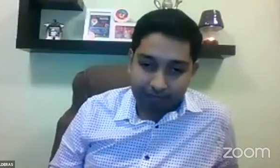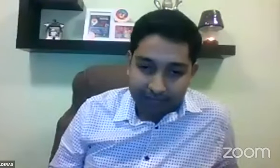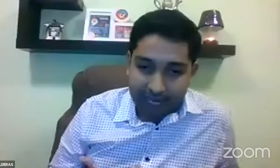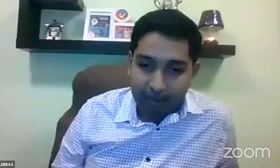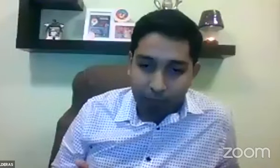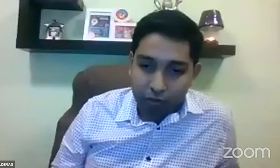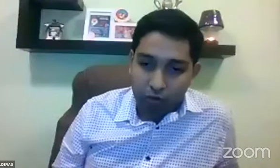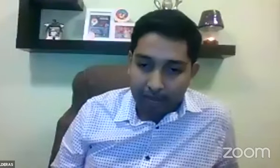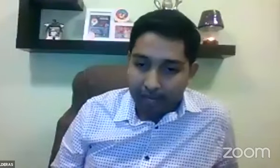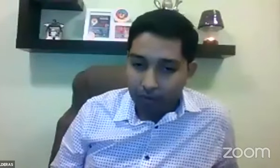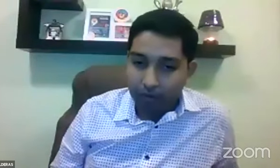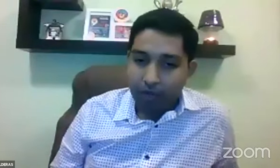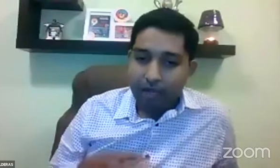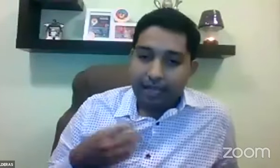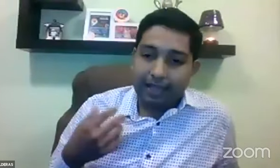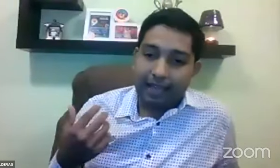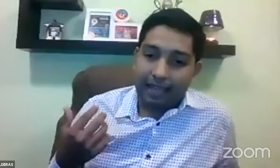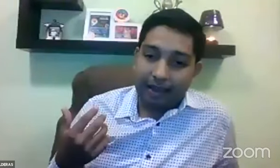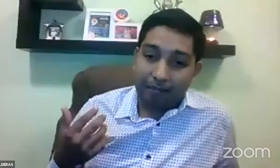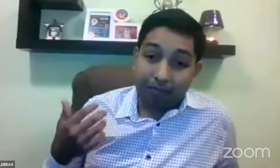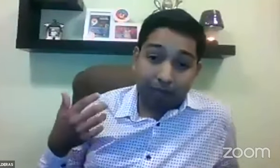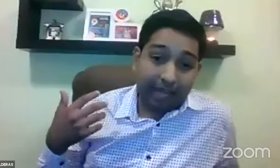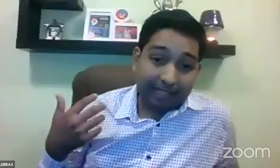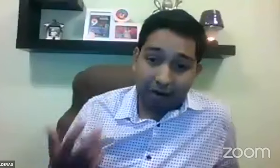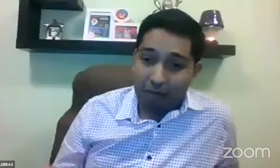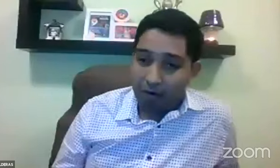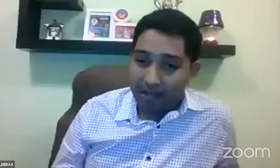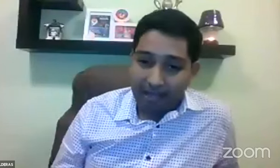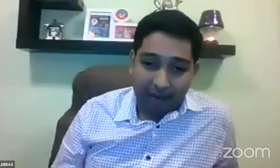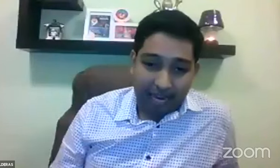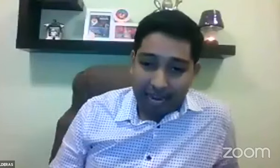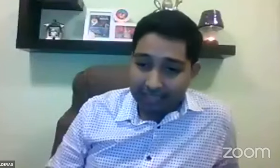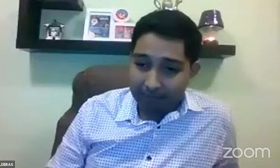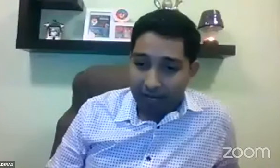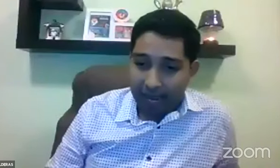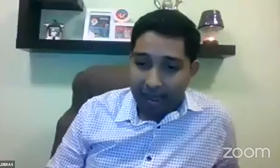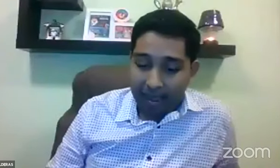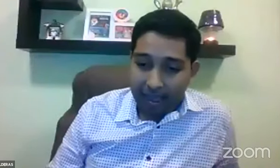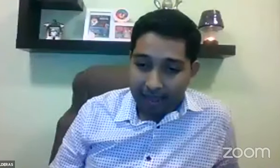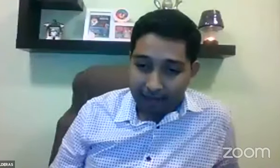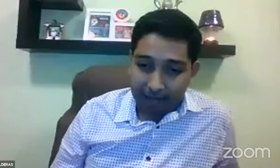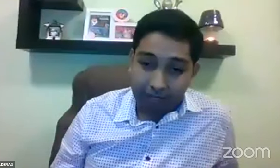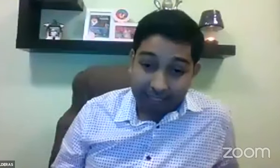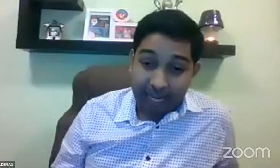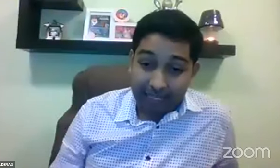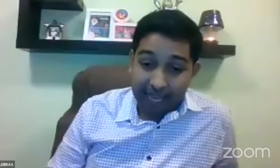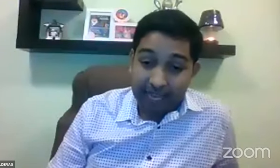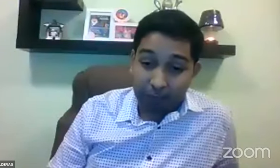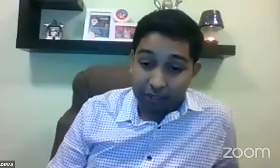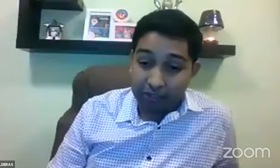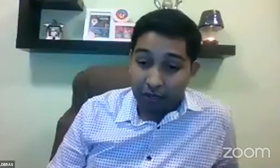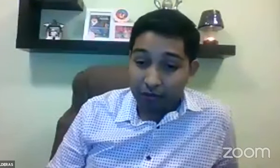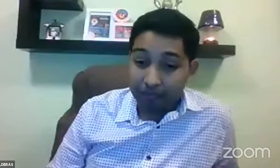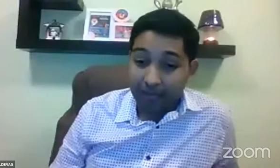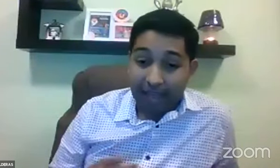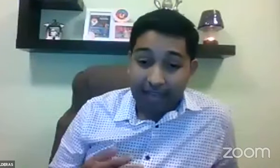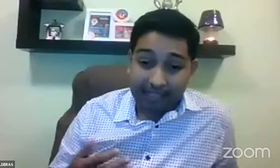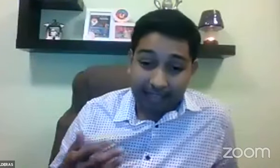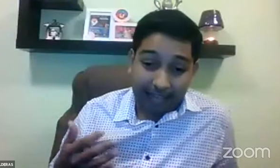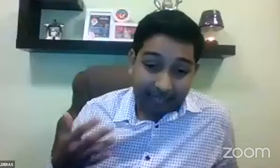porque tenía mucho miedo de que, hasta como comentaba ahora sí, en la